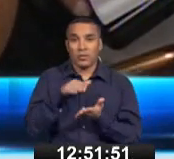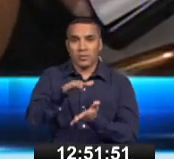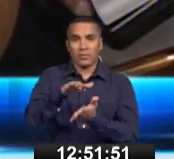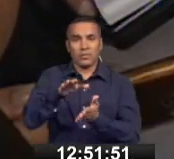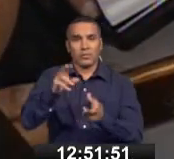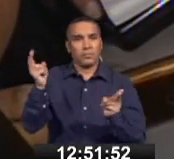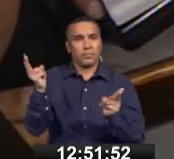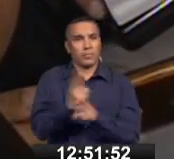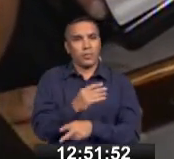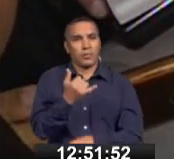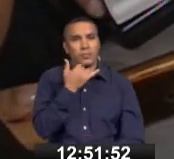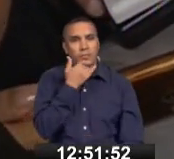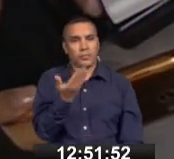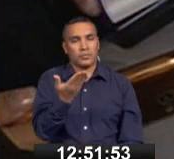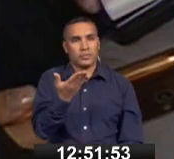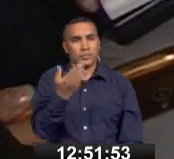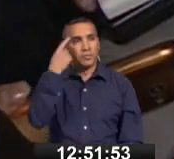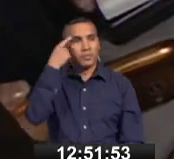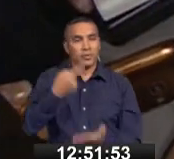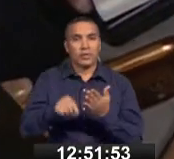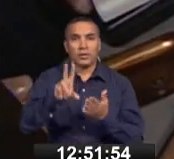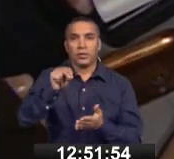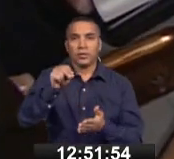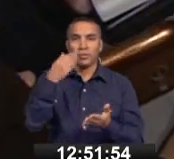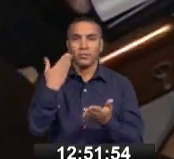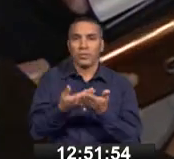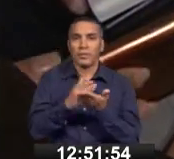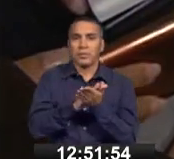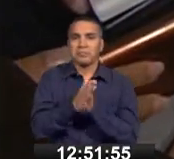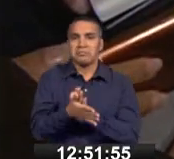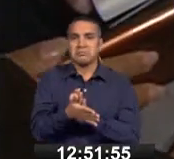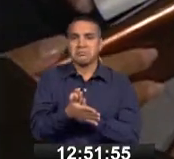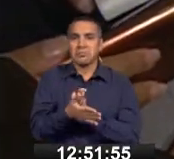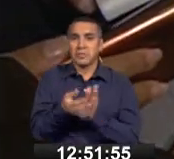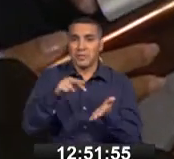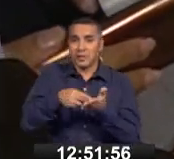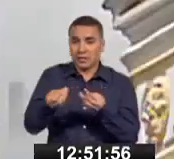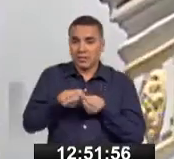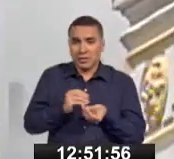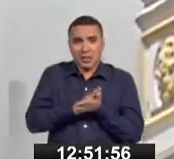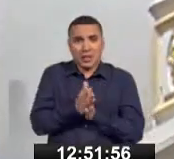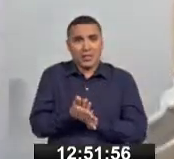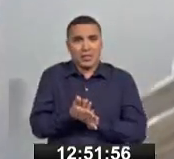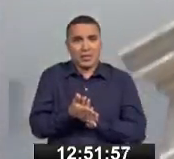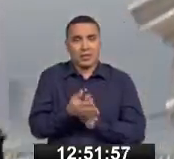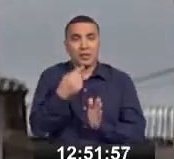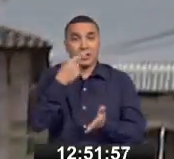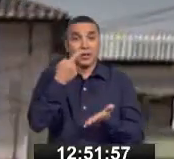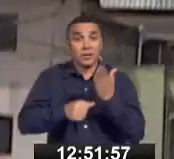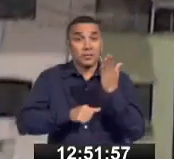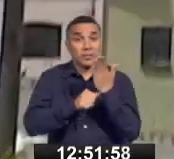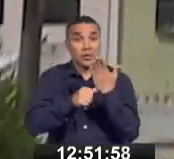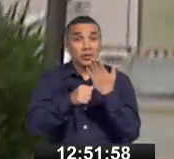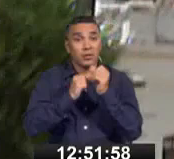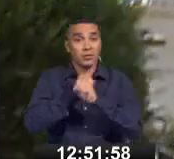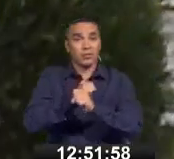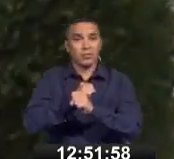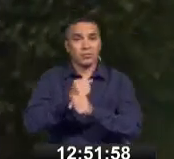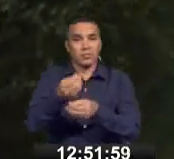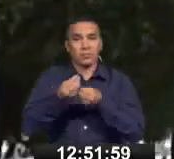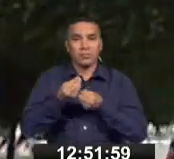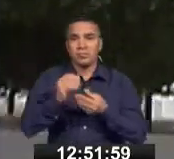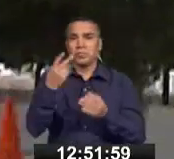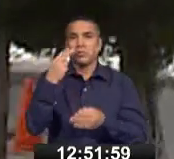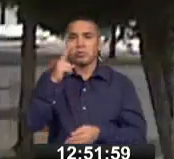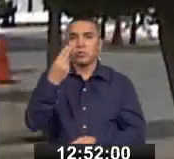alto nivel para no evidenciar absolutamente nada. Aseguraron que del Ministerio de Defensa recibieron